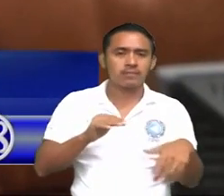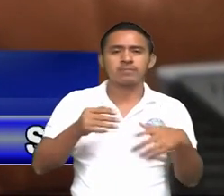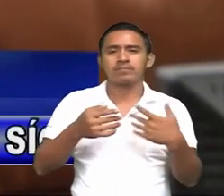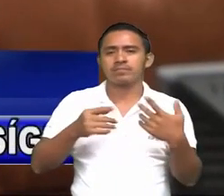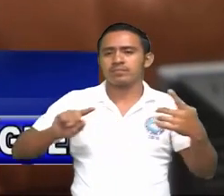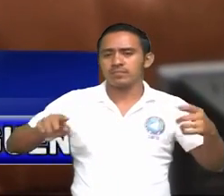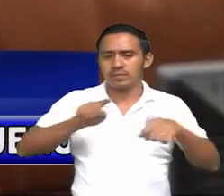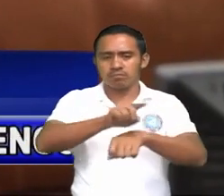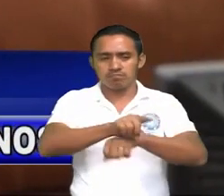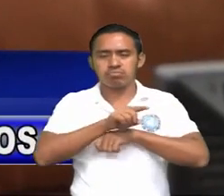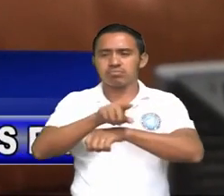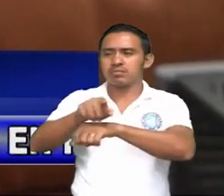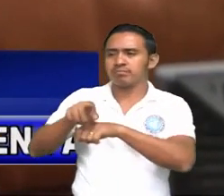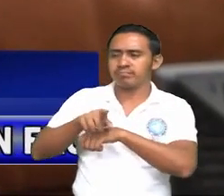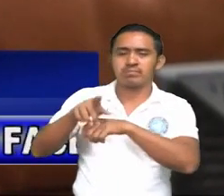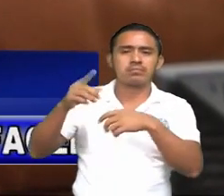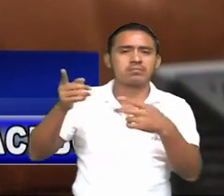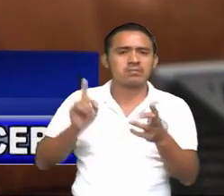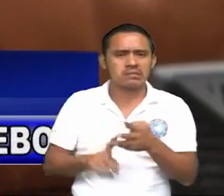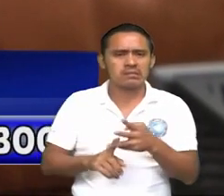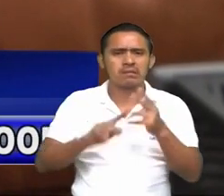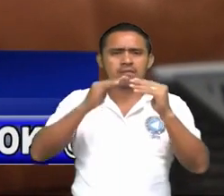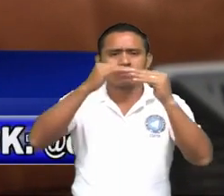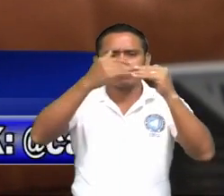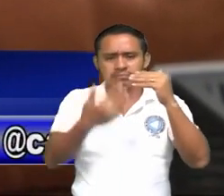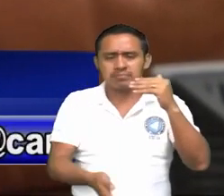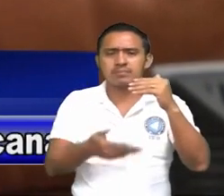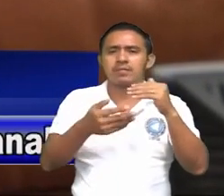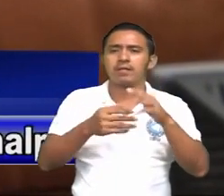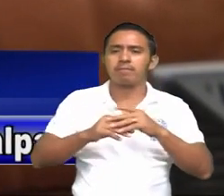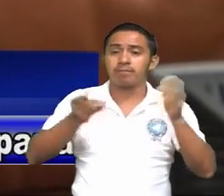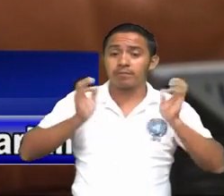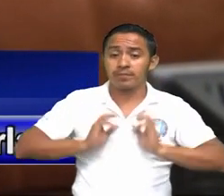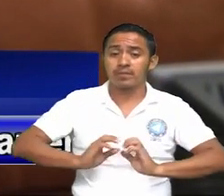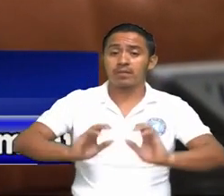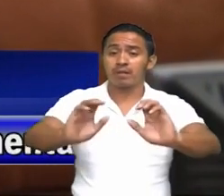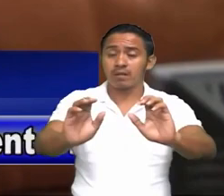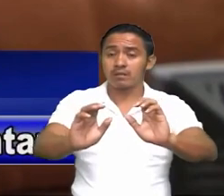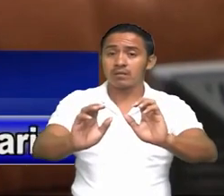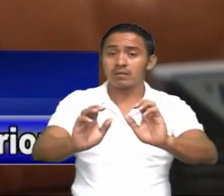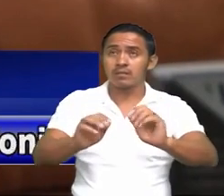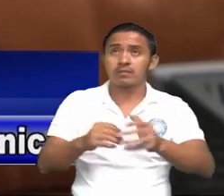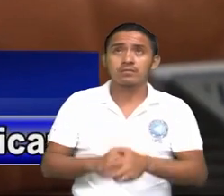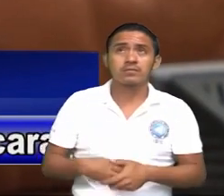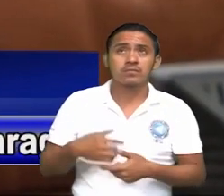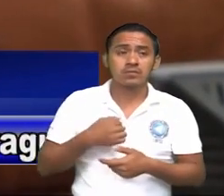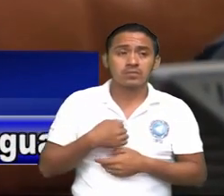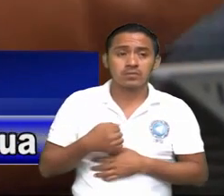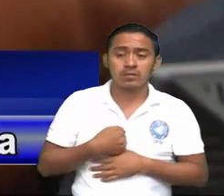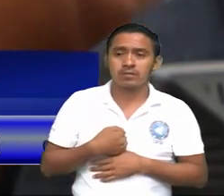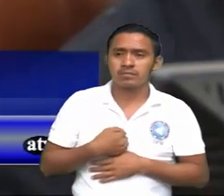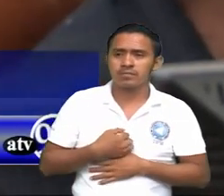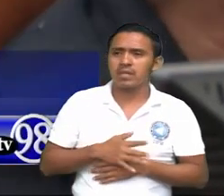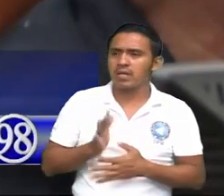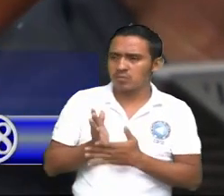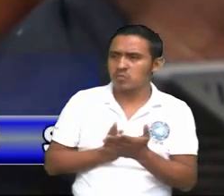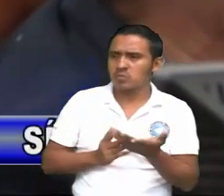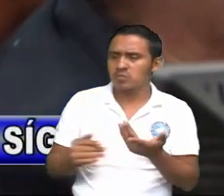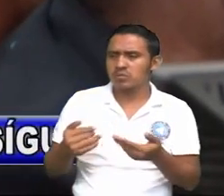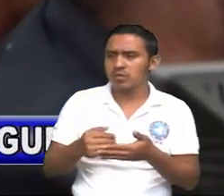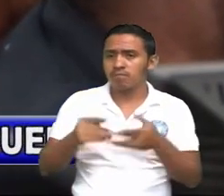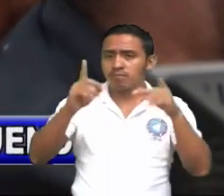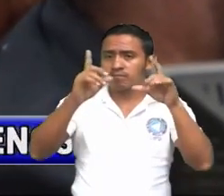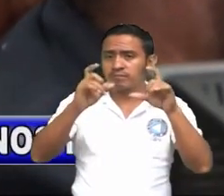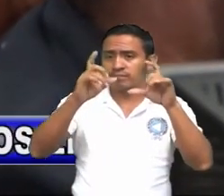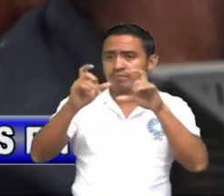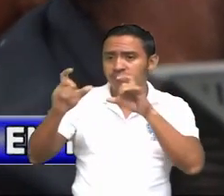tanques, casas derrumbadas, compañeros, las calles de Osetia, voy a pasarles, ya pasé a algunos compañeros alguna